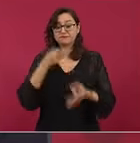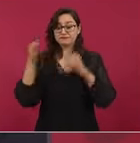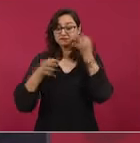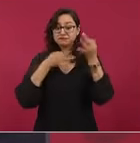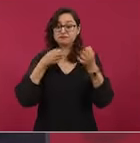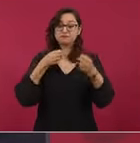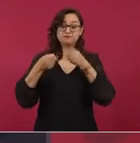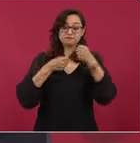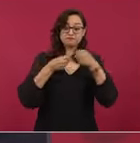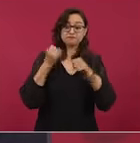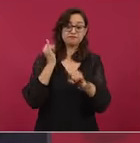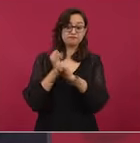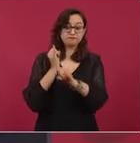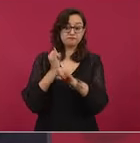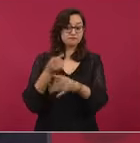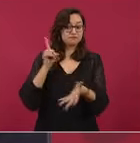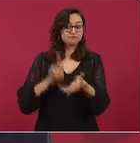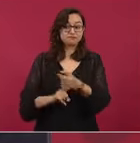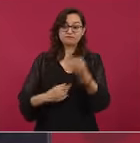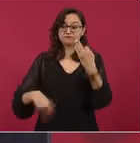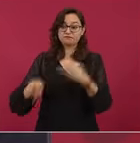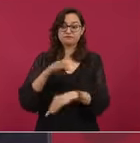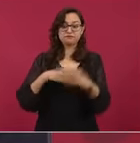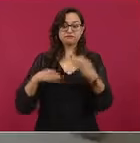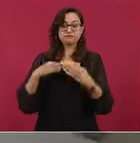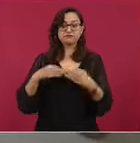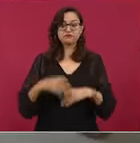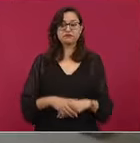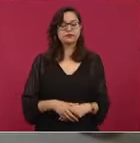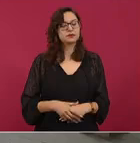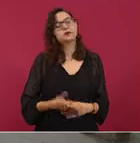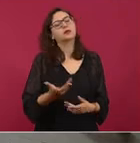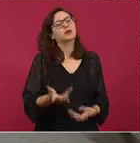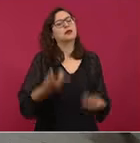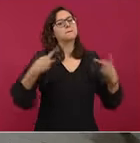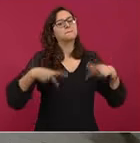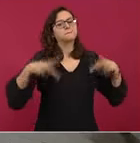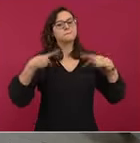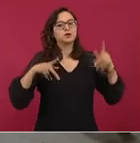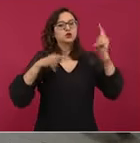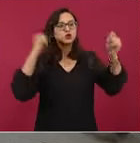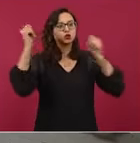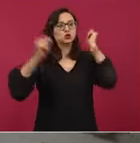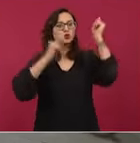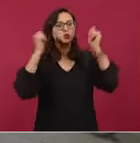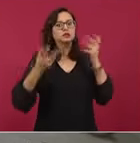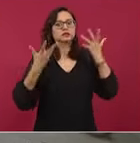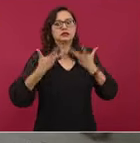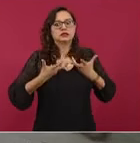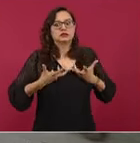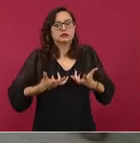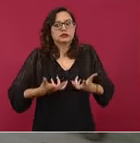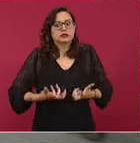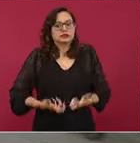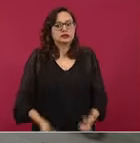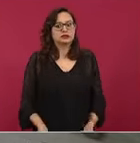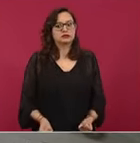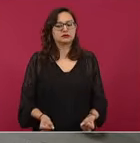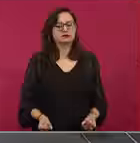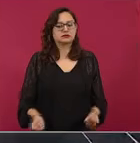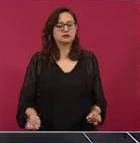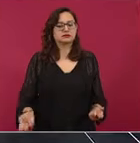los medios convencionales. ¿Cuál sería el mensaje para los turistas que pues salieron asustados ayer y